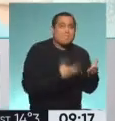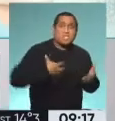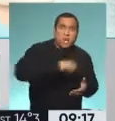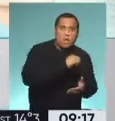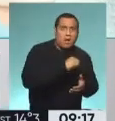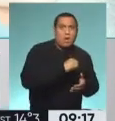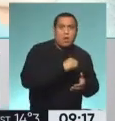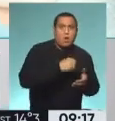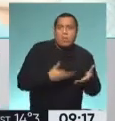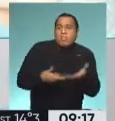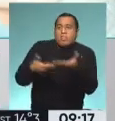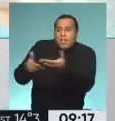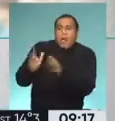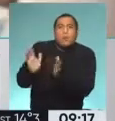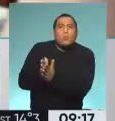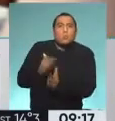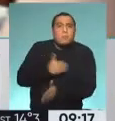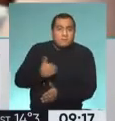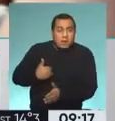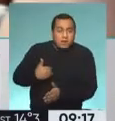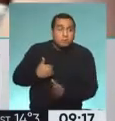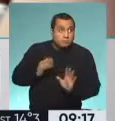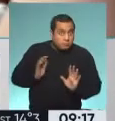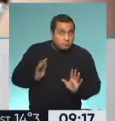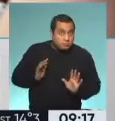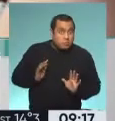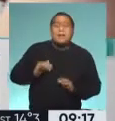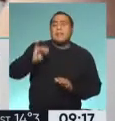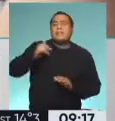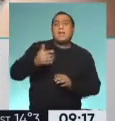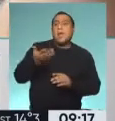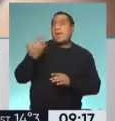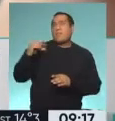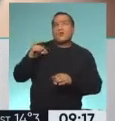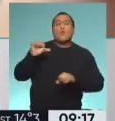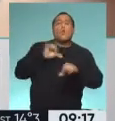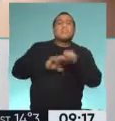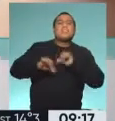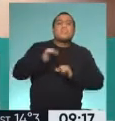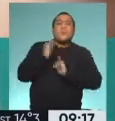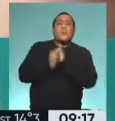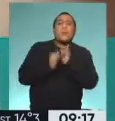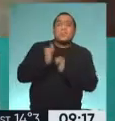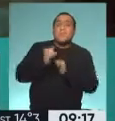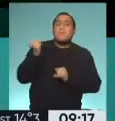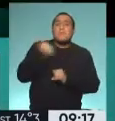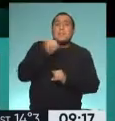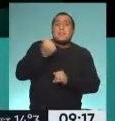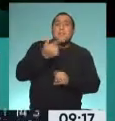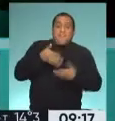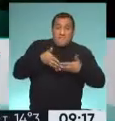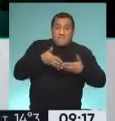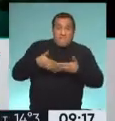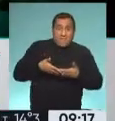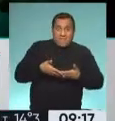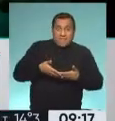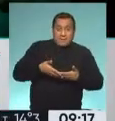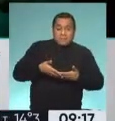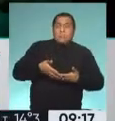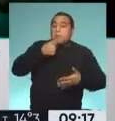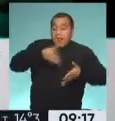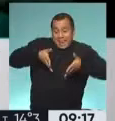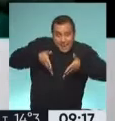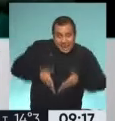que la evidencia científica nos viene hablando de la importancia que es el contacto piel a piel inmediatamente después del nacimiento. Tal es así que de hecho